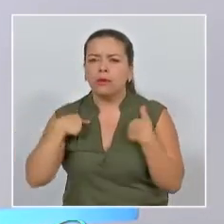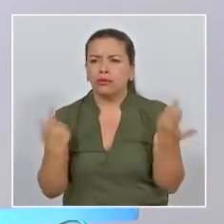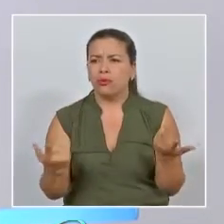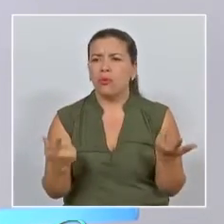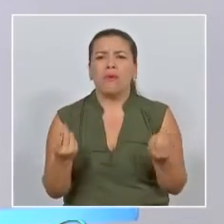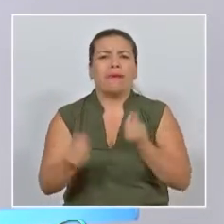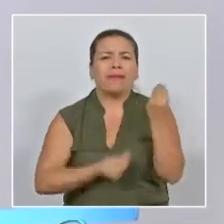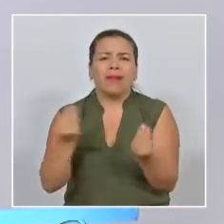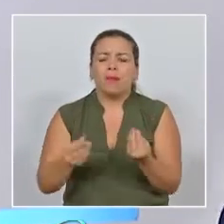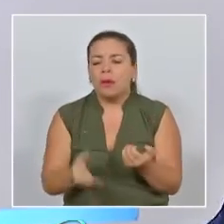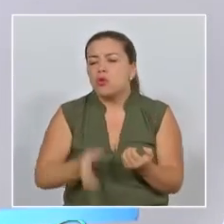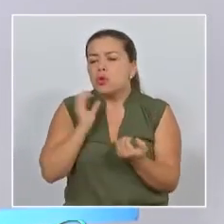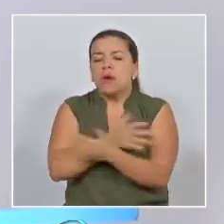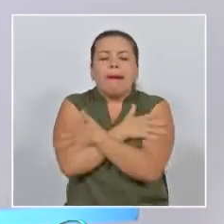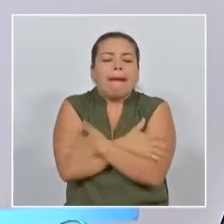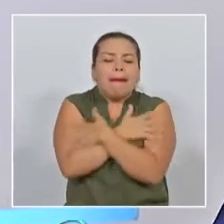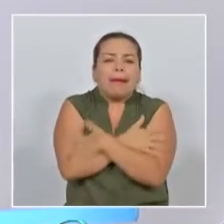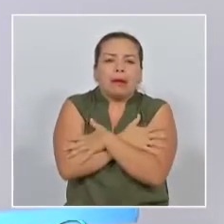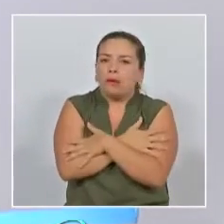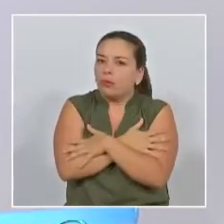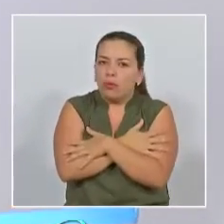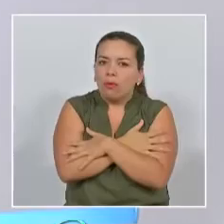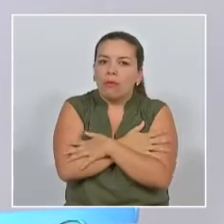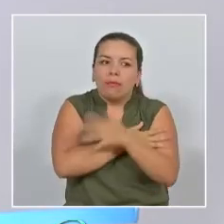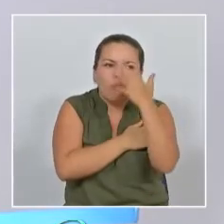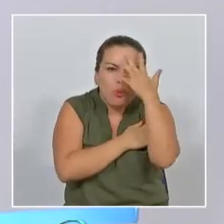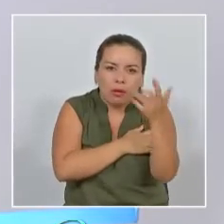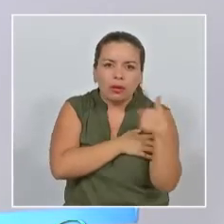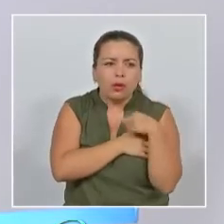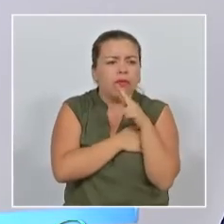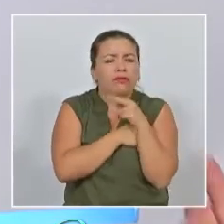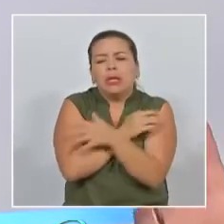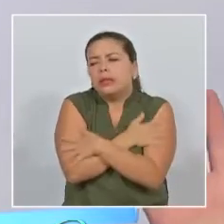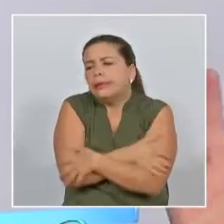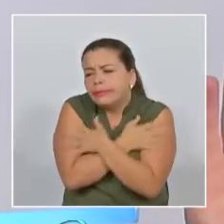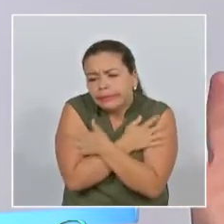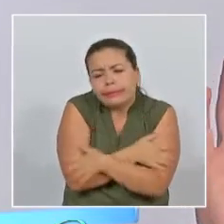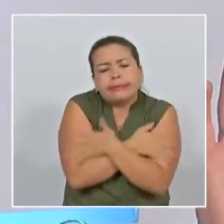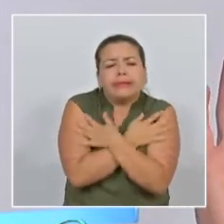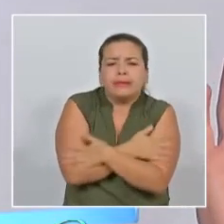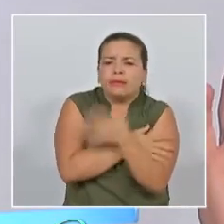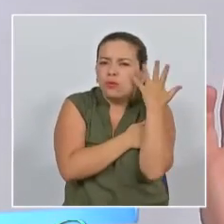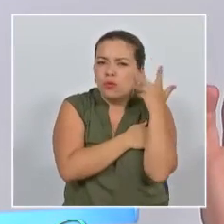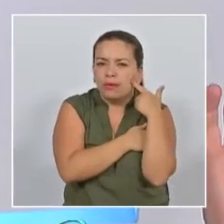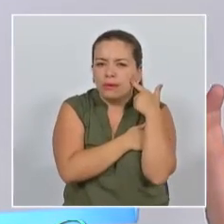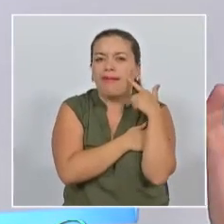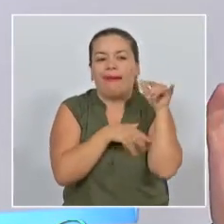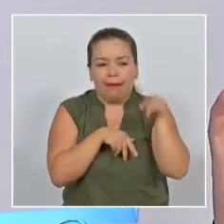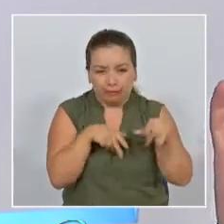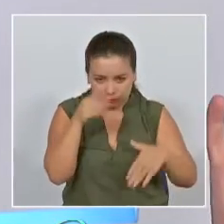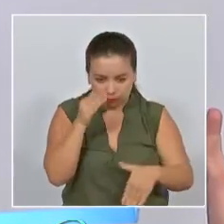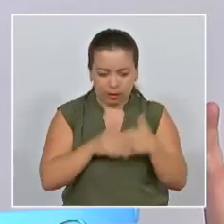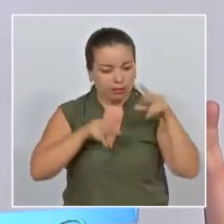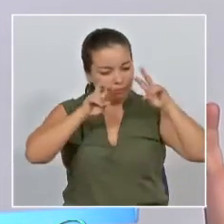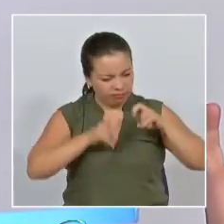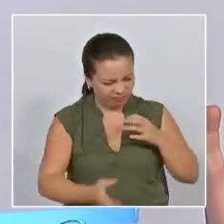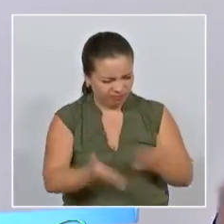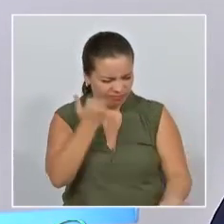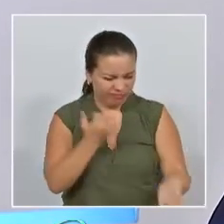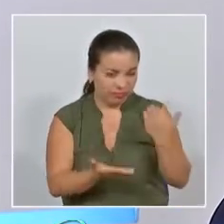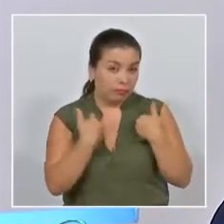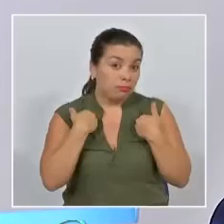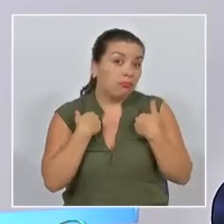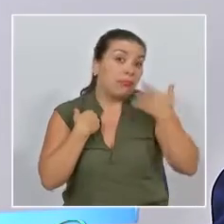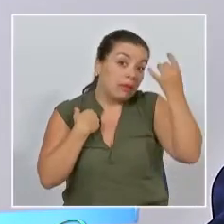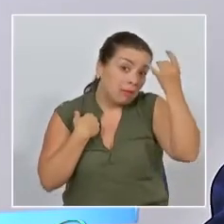que esté calorosita, es por qué yo estoy tan fría. Y ahí sí uno empieza a estudiar y a investigar, porque puede ser por